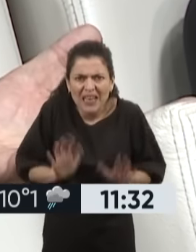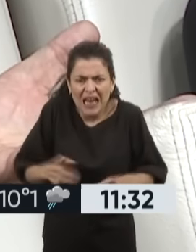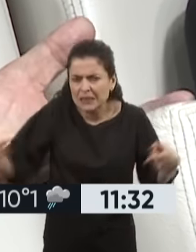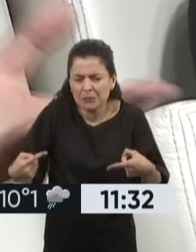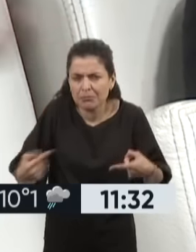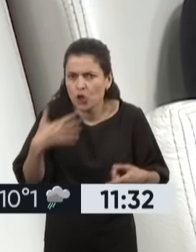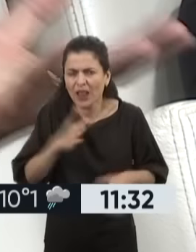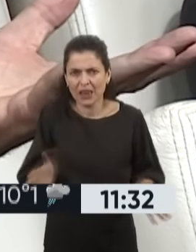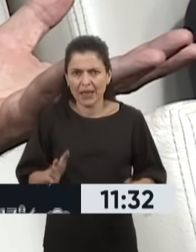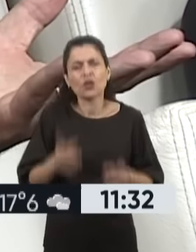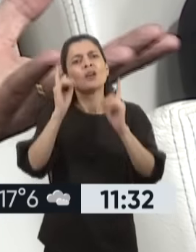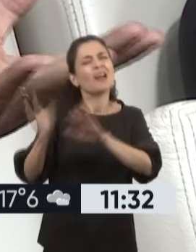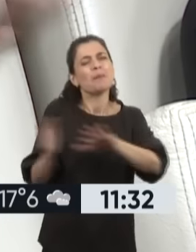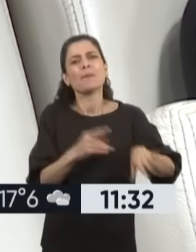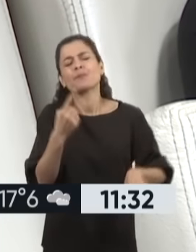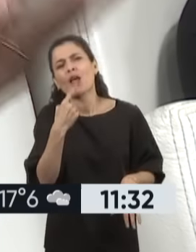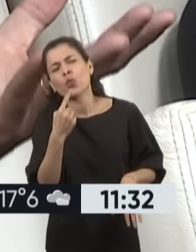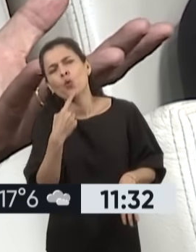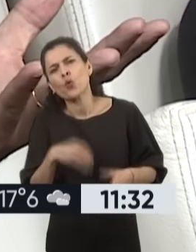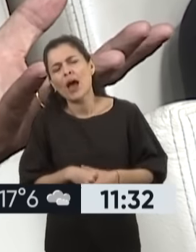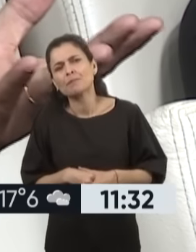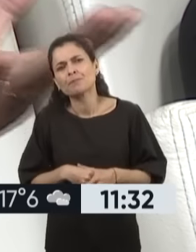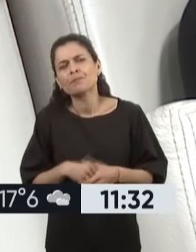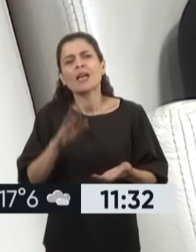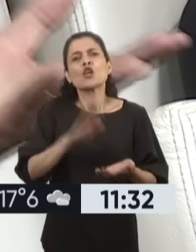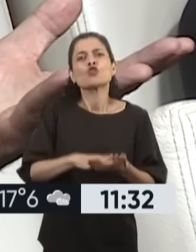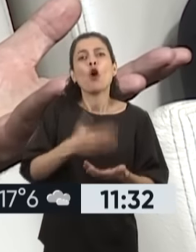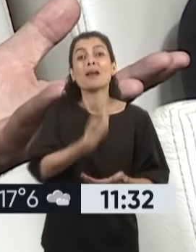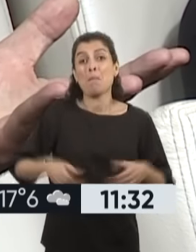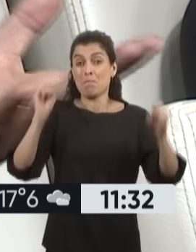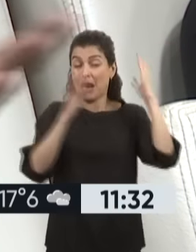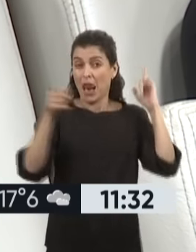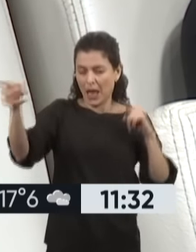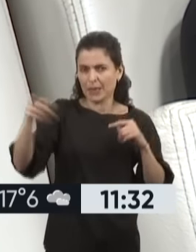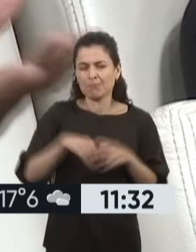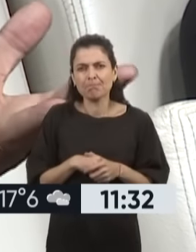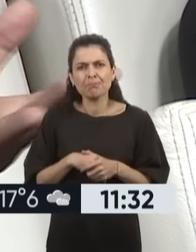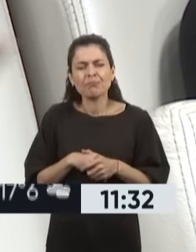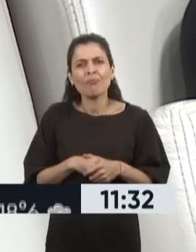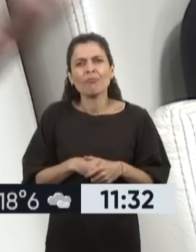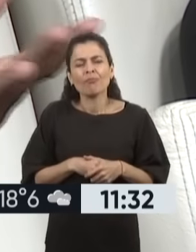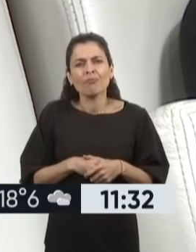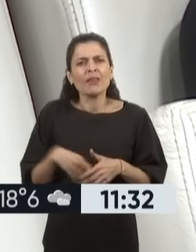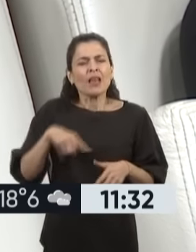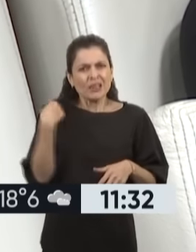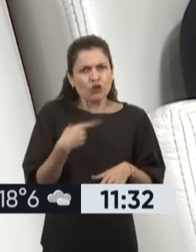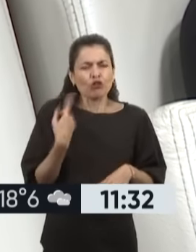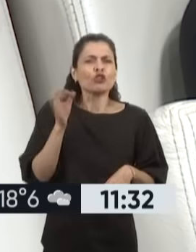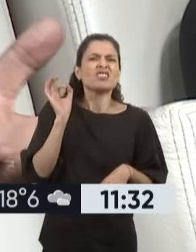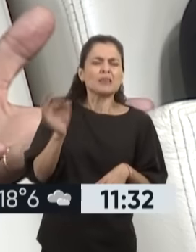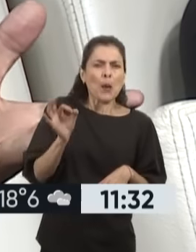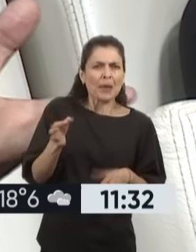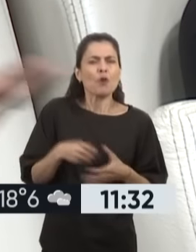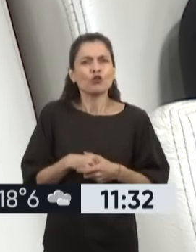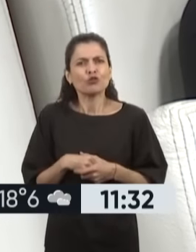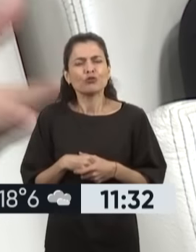una duda en el contexto del presidente Javier Miley preguntarte porque en líneas generales se sabe esta pregun que por